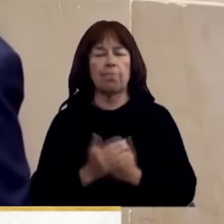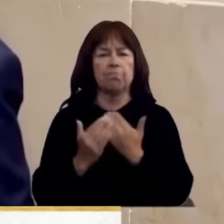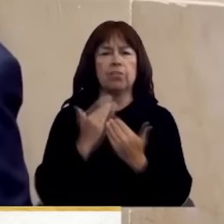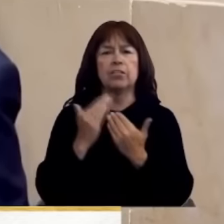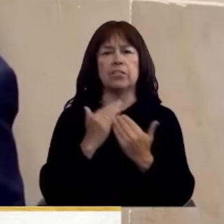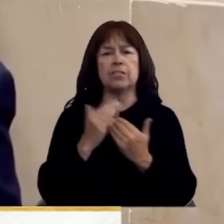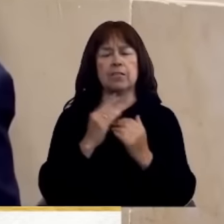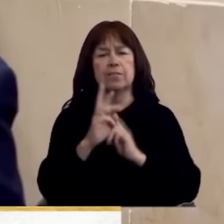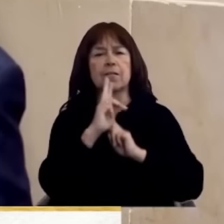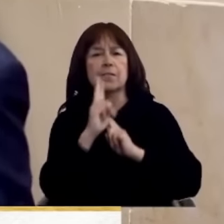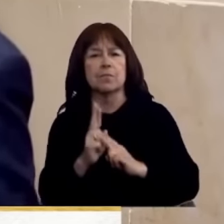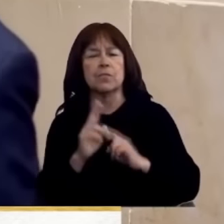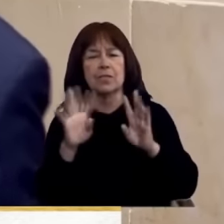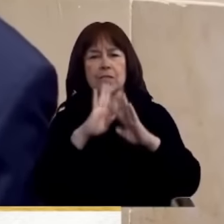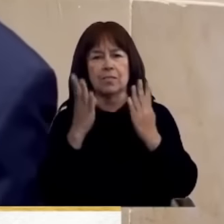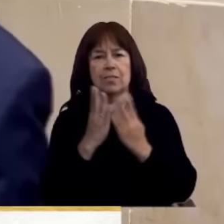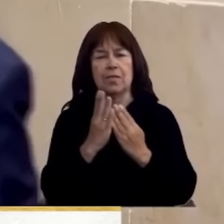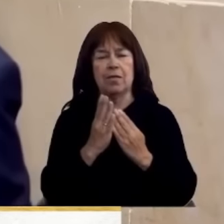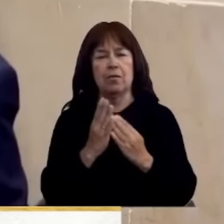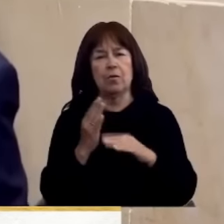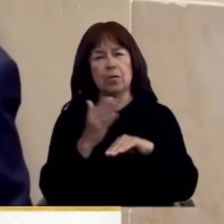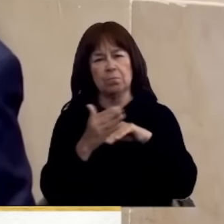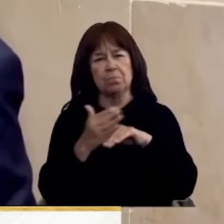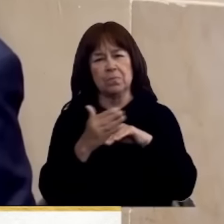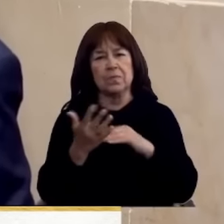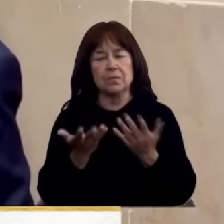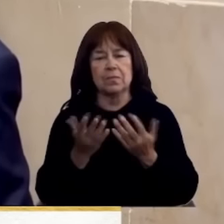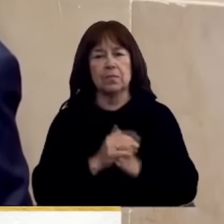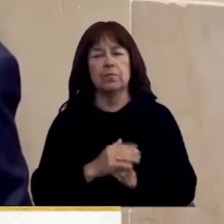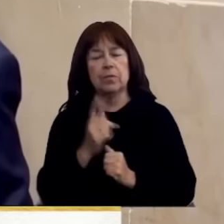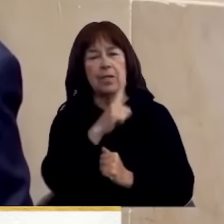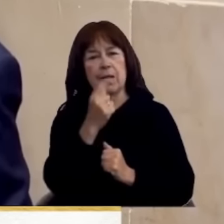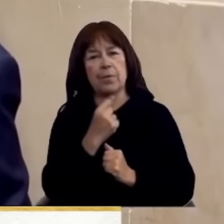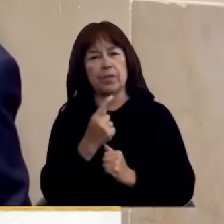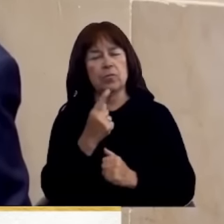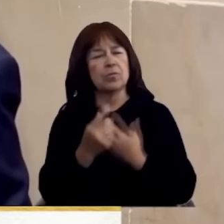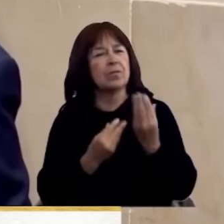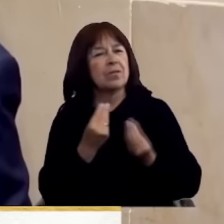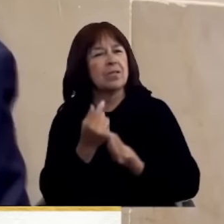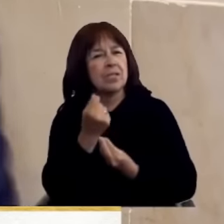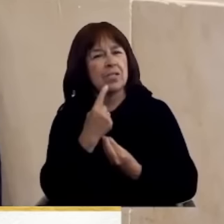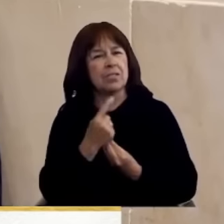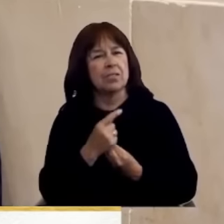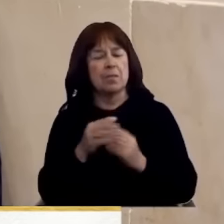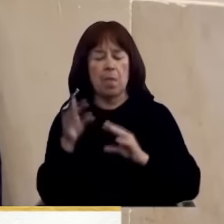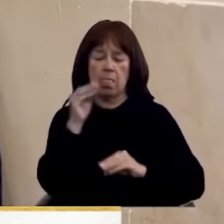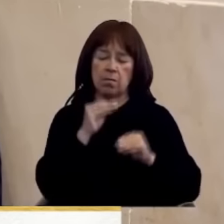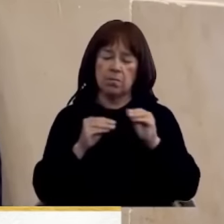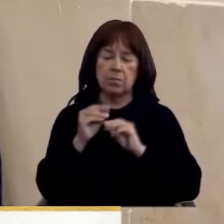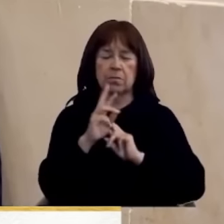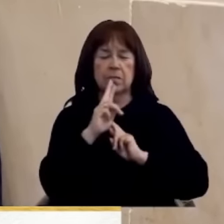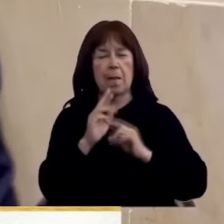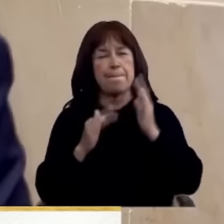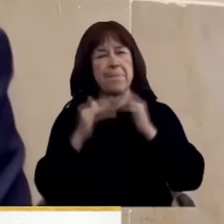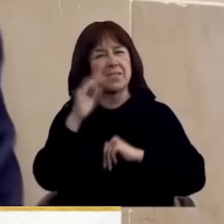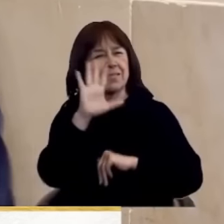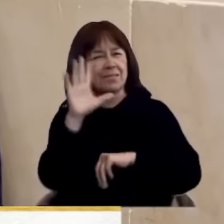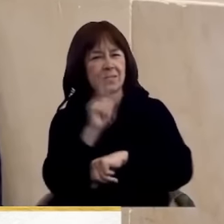facilitarle esa respuesta, senadora, con más tiempo, que las preguntas que usted hace requieren de mayor elaboración, más de los